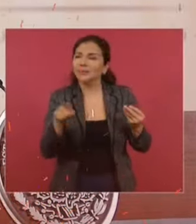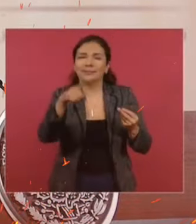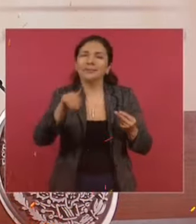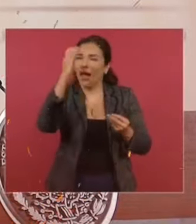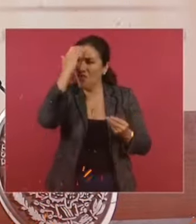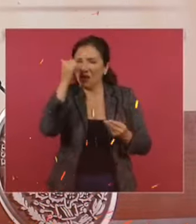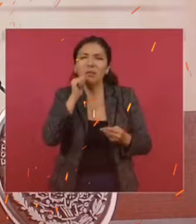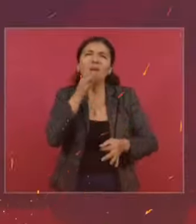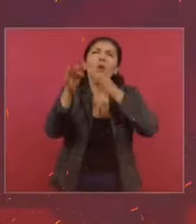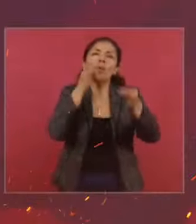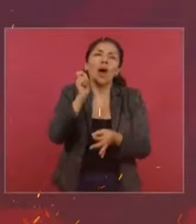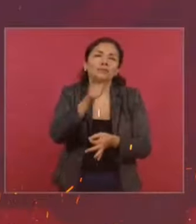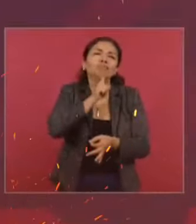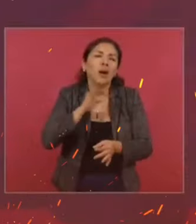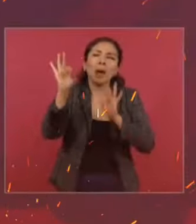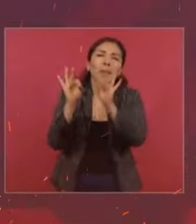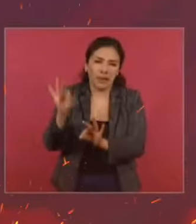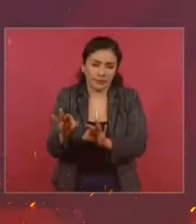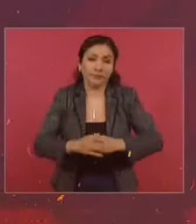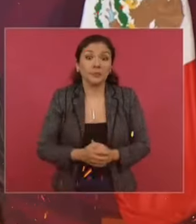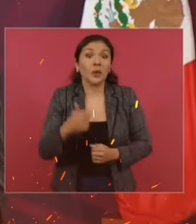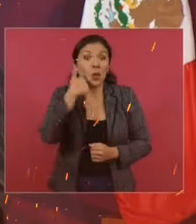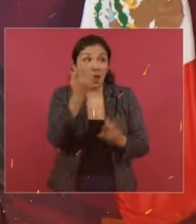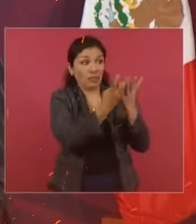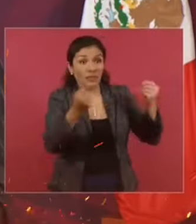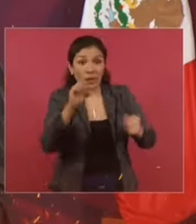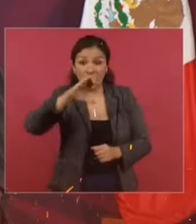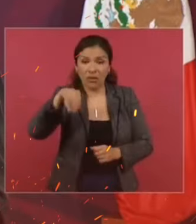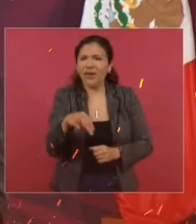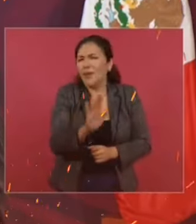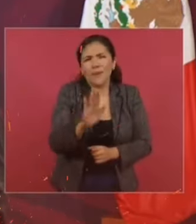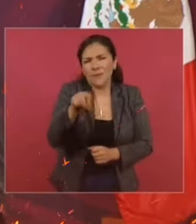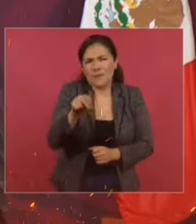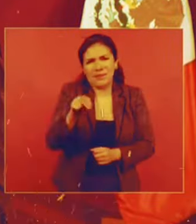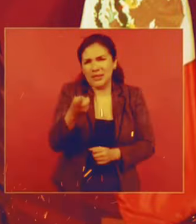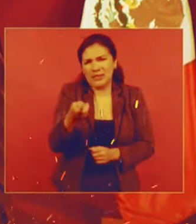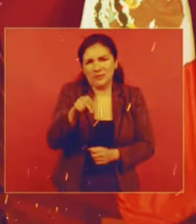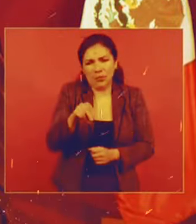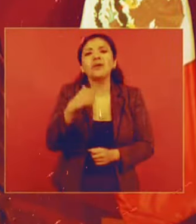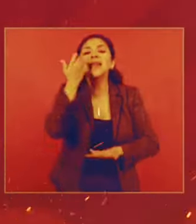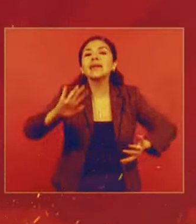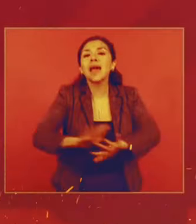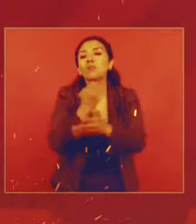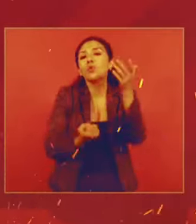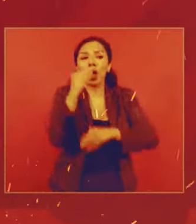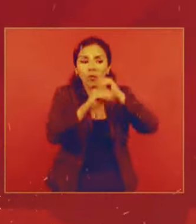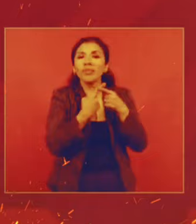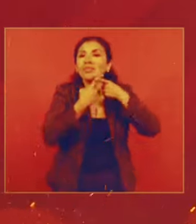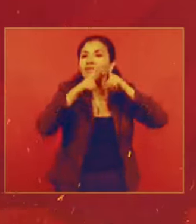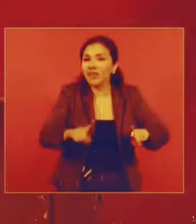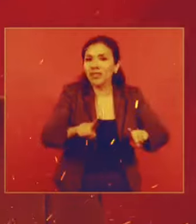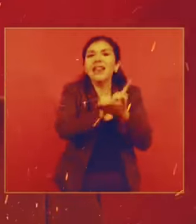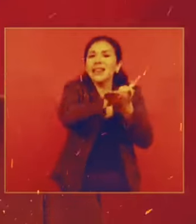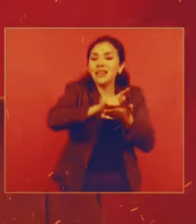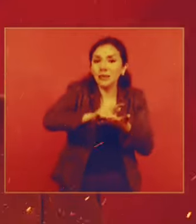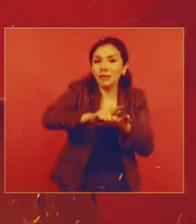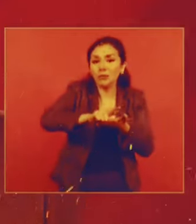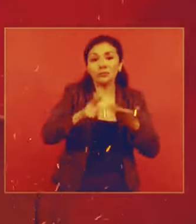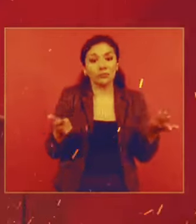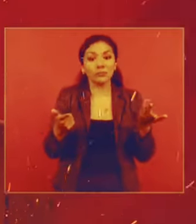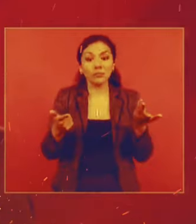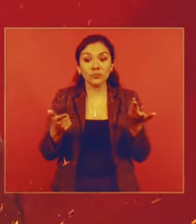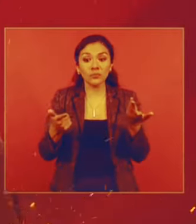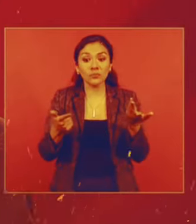propaganda tendenciosa de que vamos a desaparecer. Pues no, no, no, no, no. Lo vamos a renovar, lo vamos a limpiar,